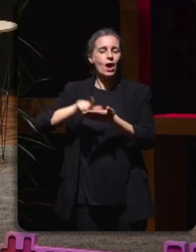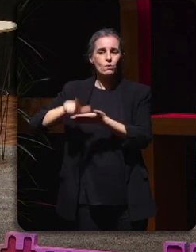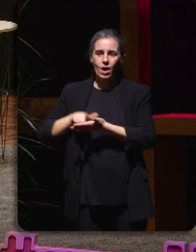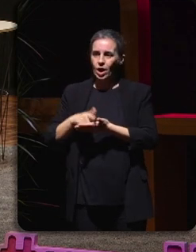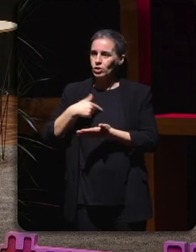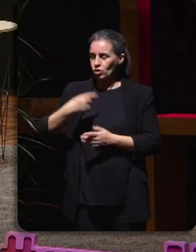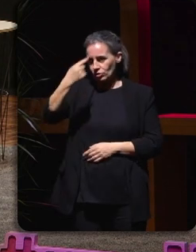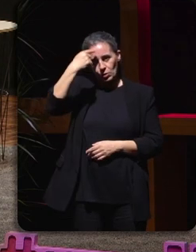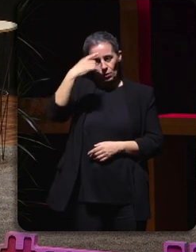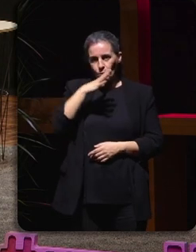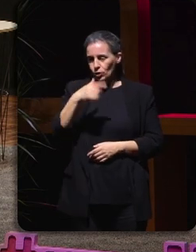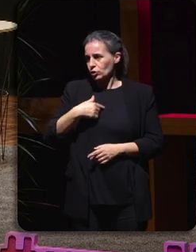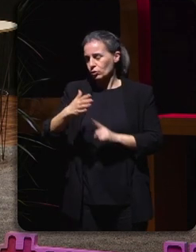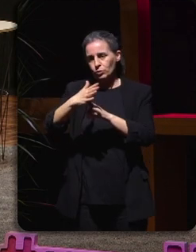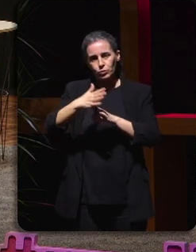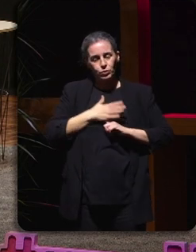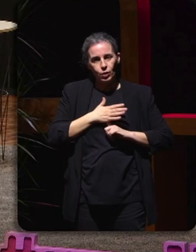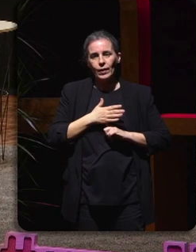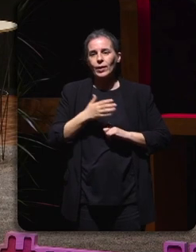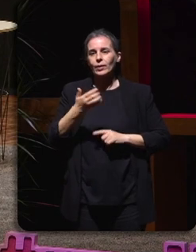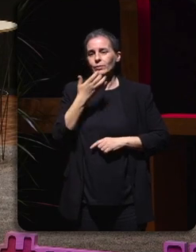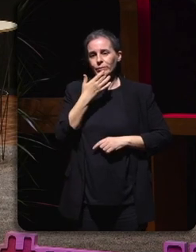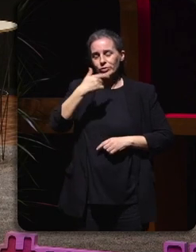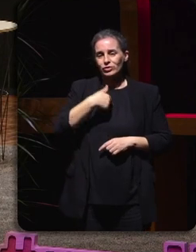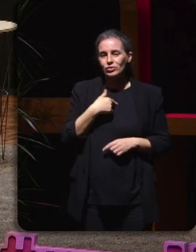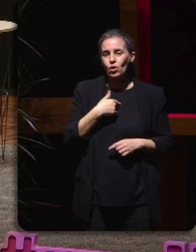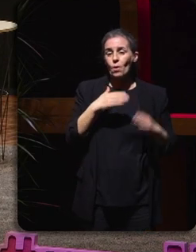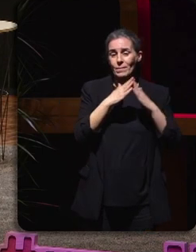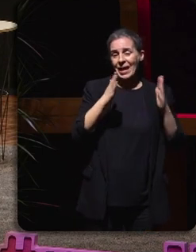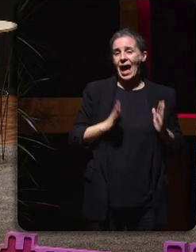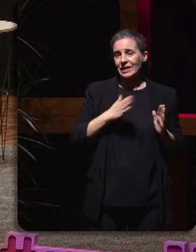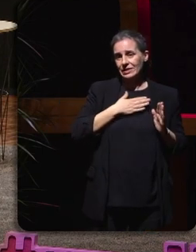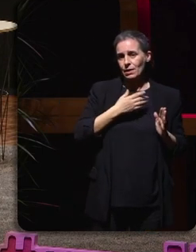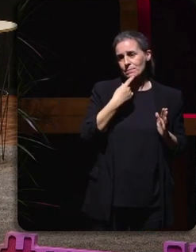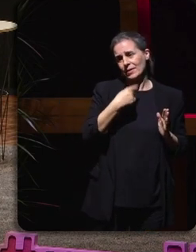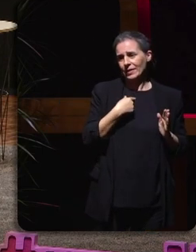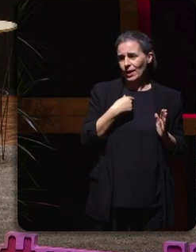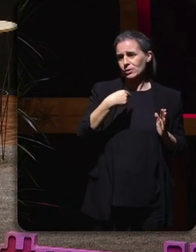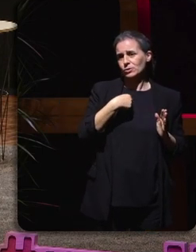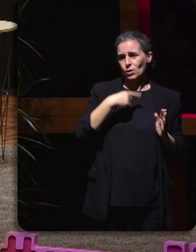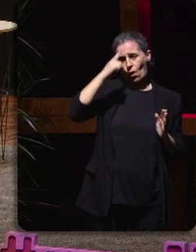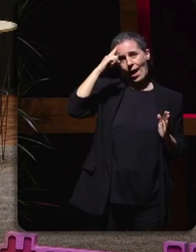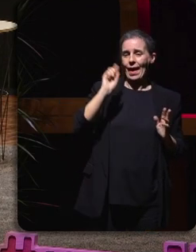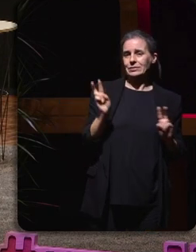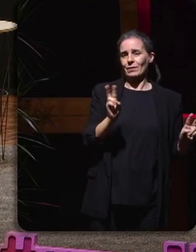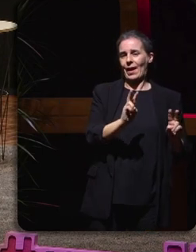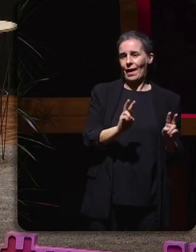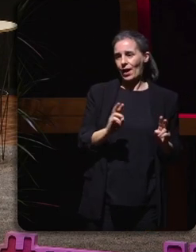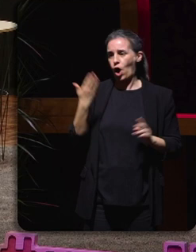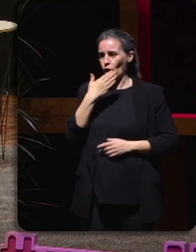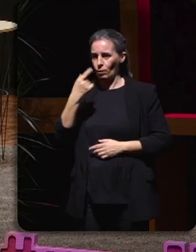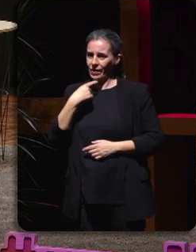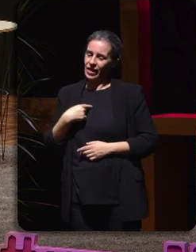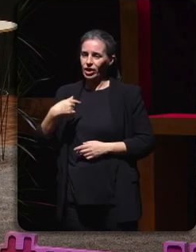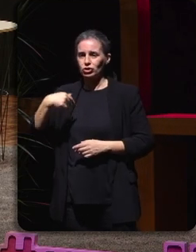me decían en mi casa me decían las babilace y en el cole me decían la diccionario o sea he salido todo lo bien que podía salir con estos antecedentes